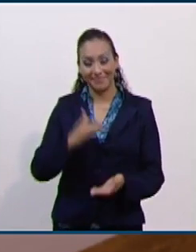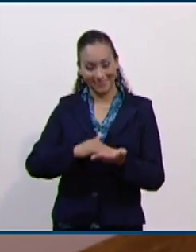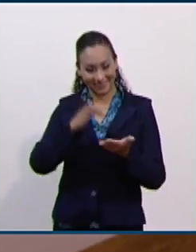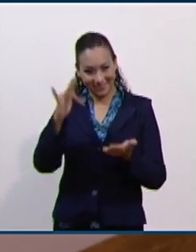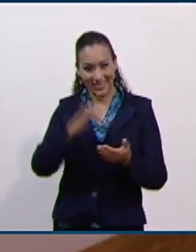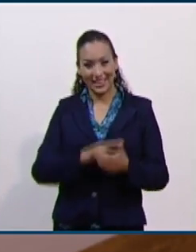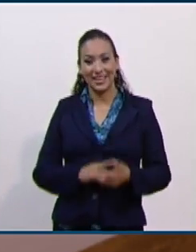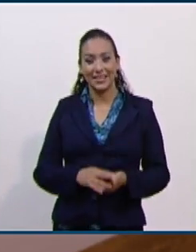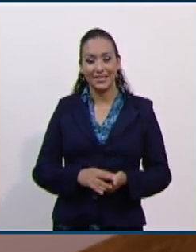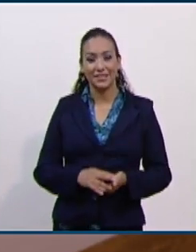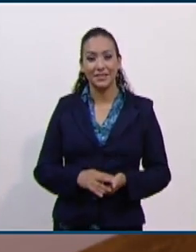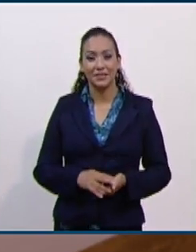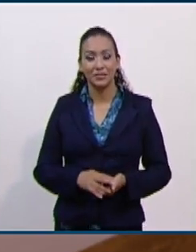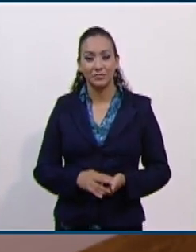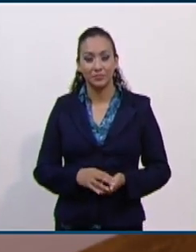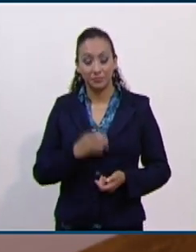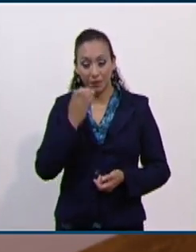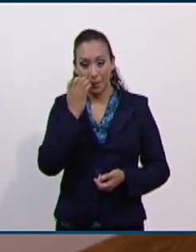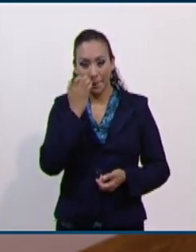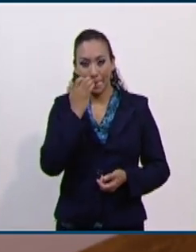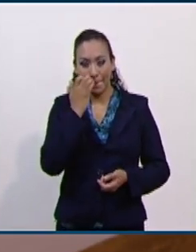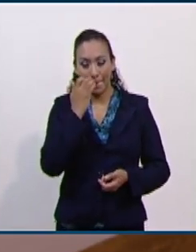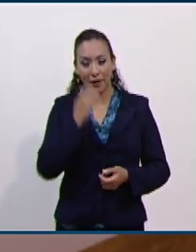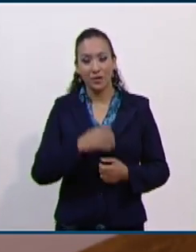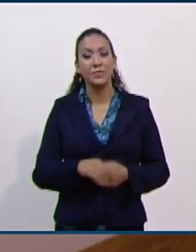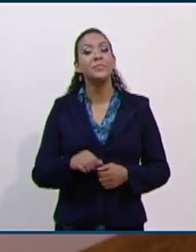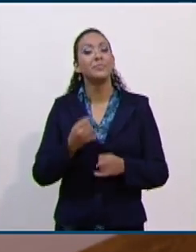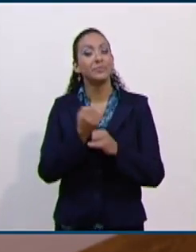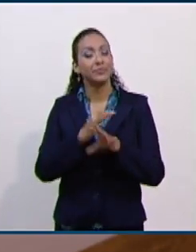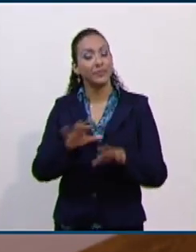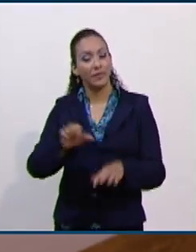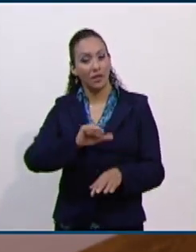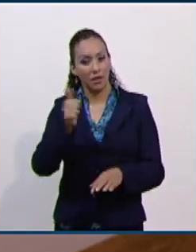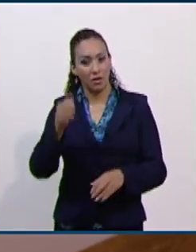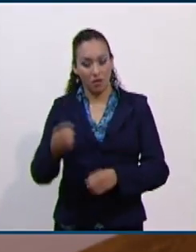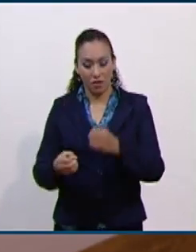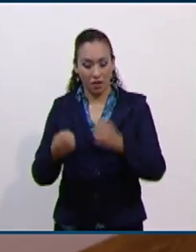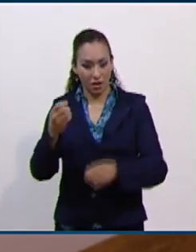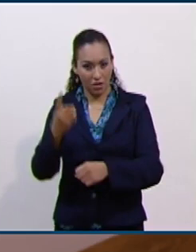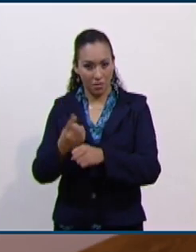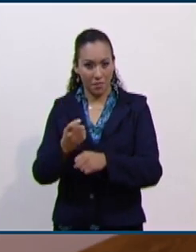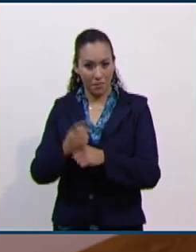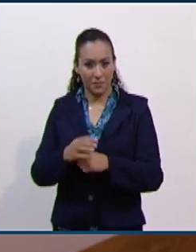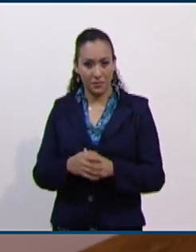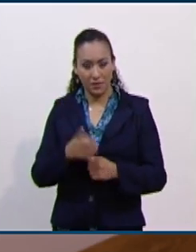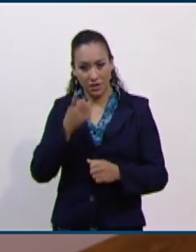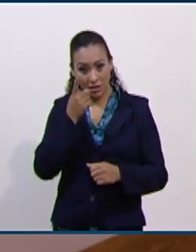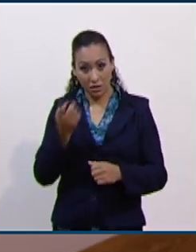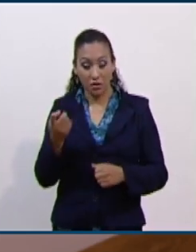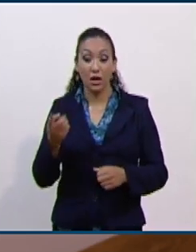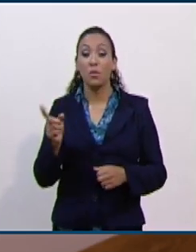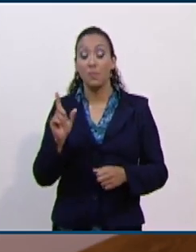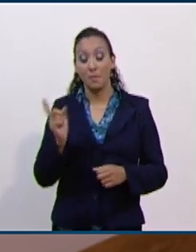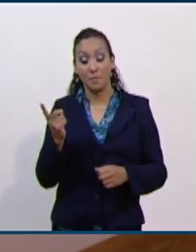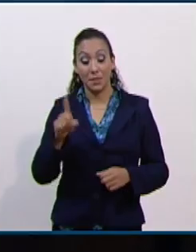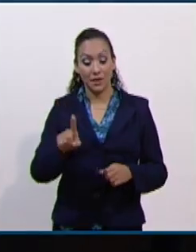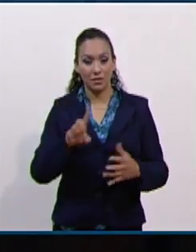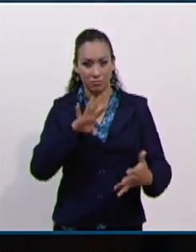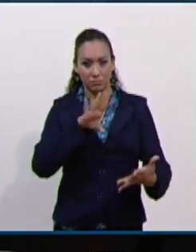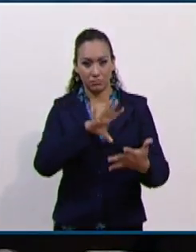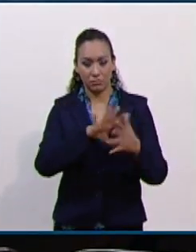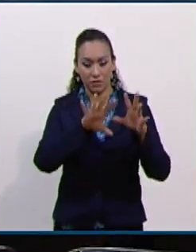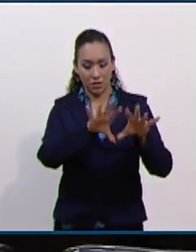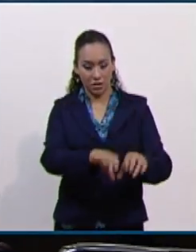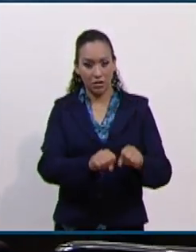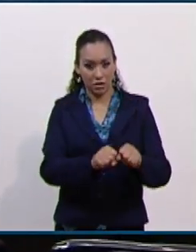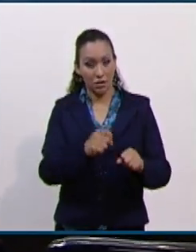te agradezco tu reporte. En otra información, la primera sala de la Corte determinó que la orden de aprehensión como medida para